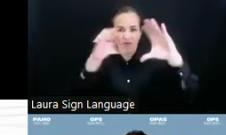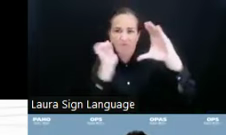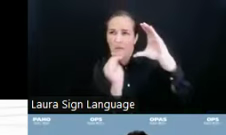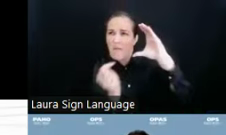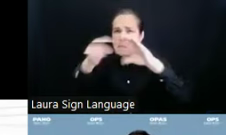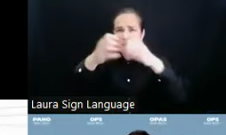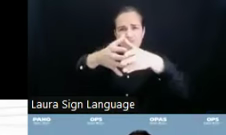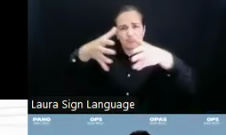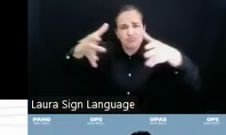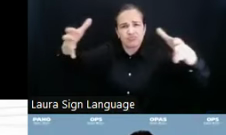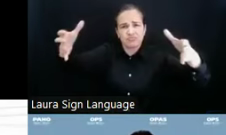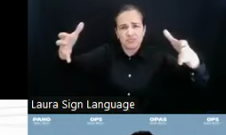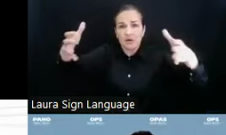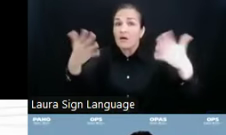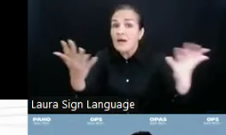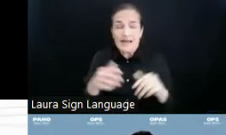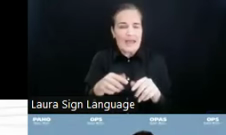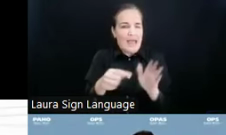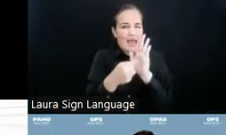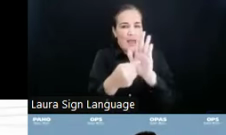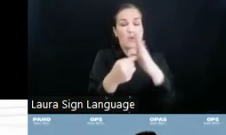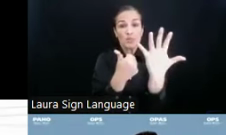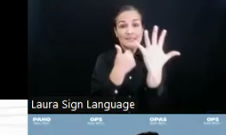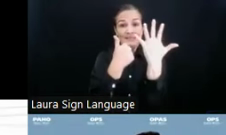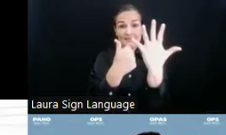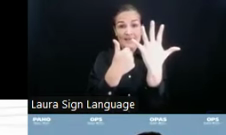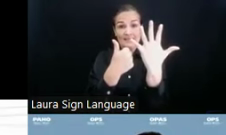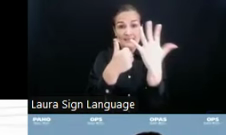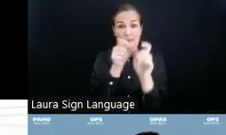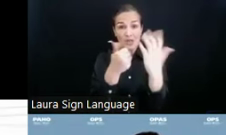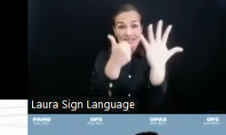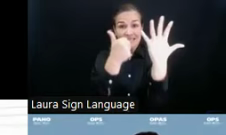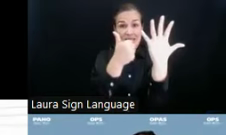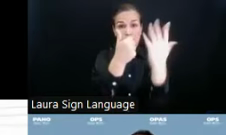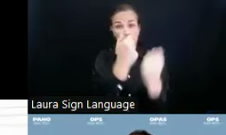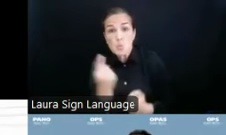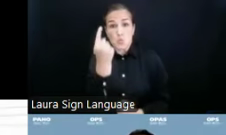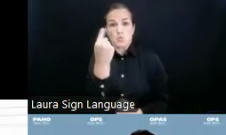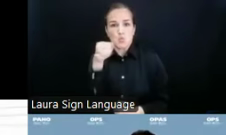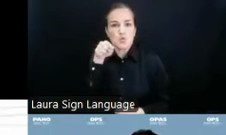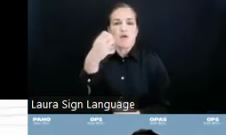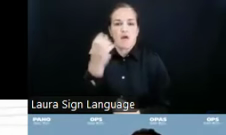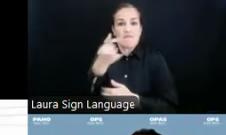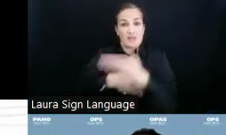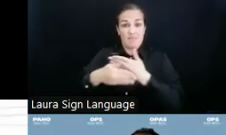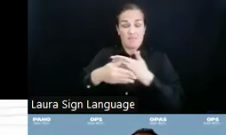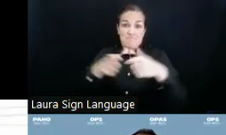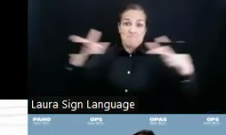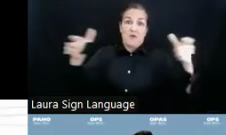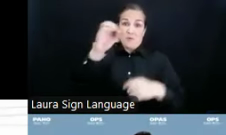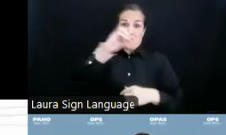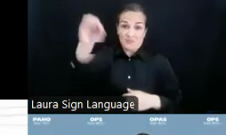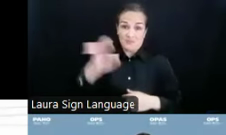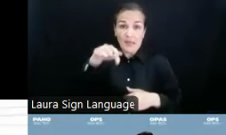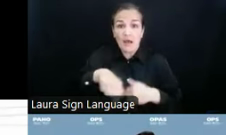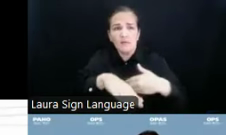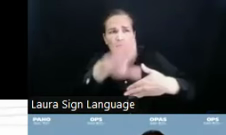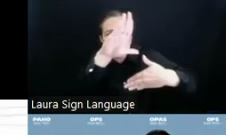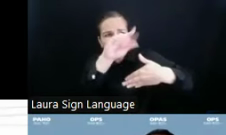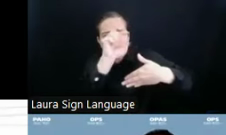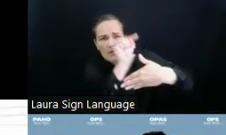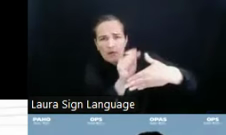ser disability uno in the cada seis world. personas, lo This is cual one in pues six es un people. porcentaje bastante This alto. is a very En high nuestra región percentage. se está In hablando de que our en el